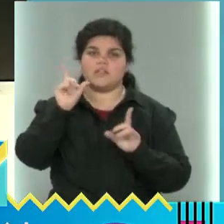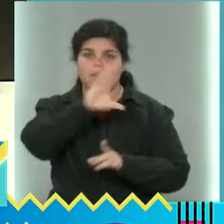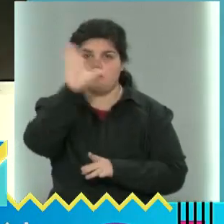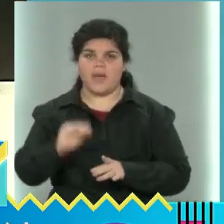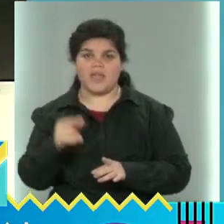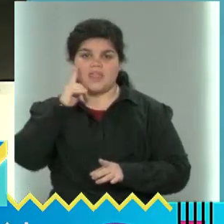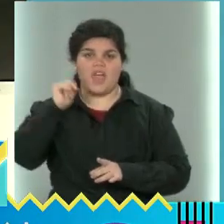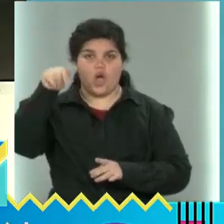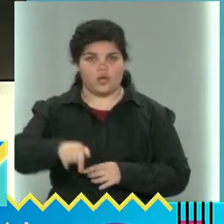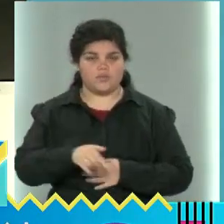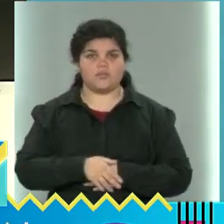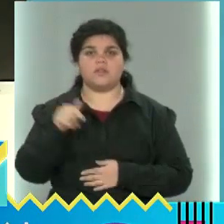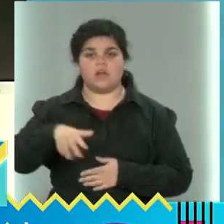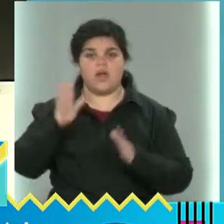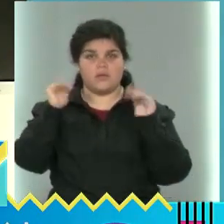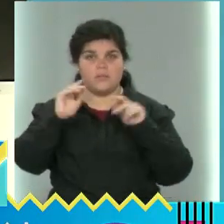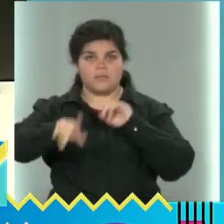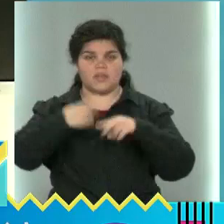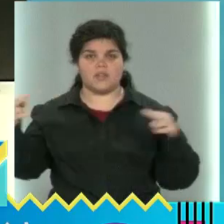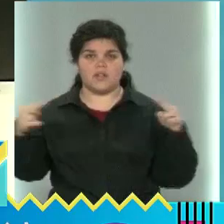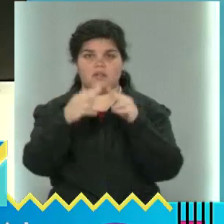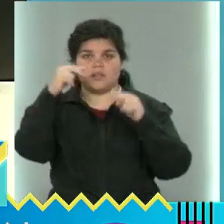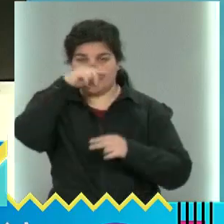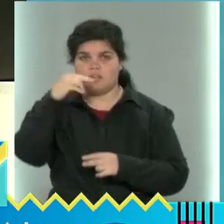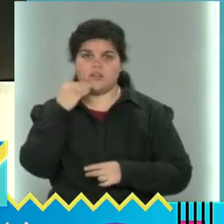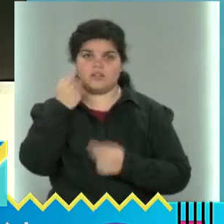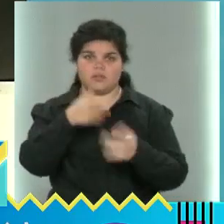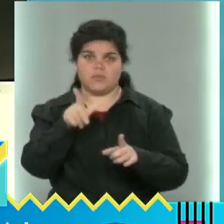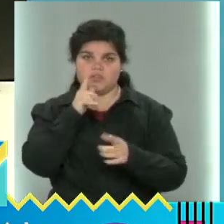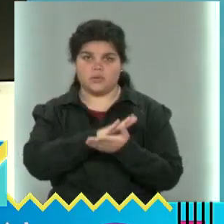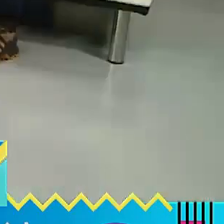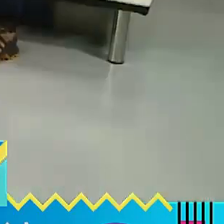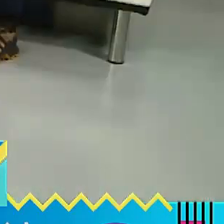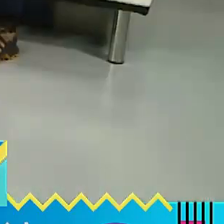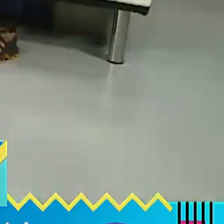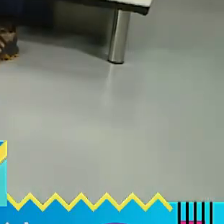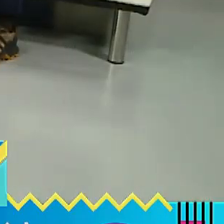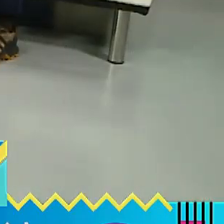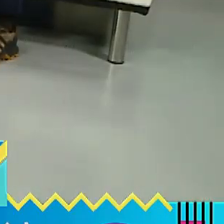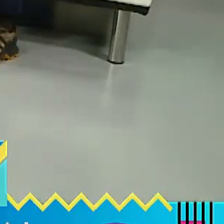su día. Ahora sí, nos vamos y nos reencontramos mañana a las 19 horas en un nuevo Distintos Parecidos. Chau, chau.